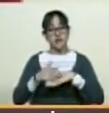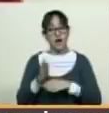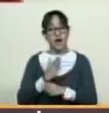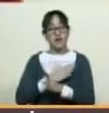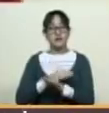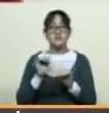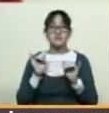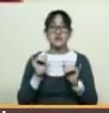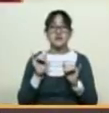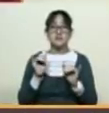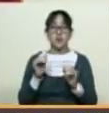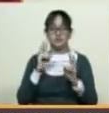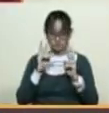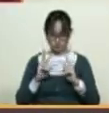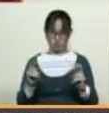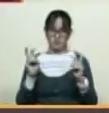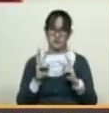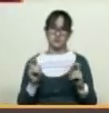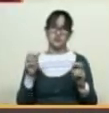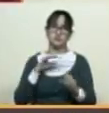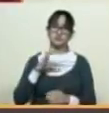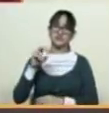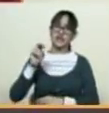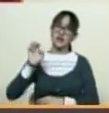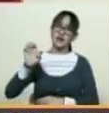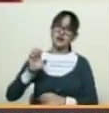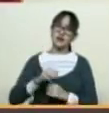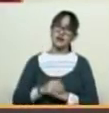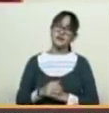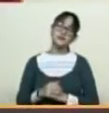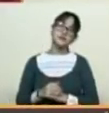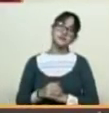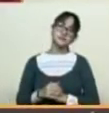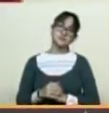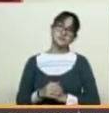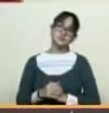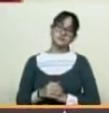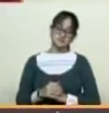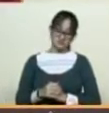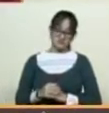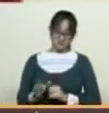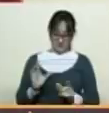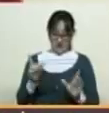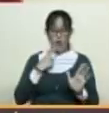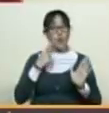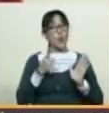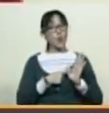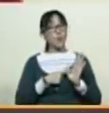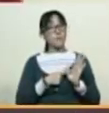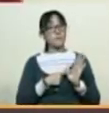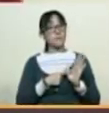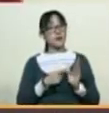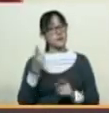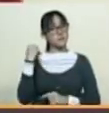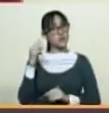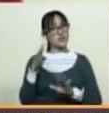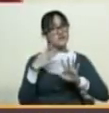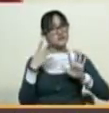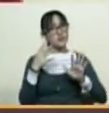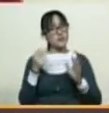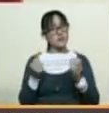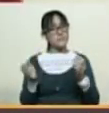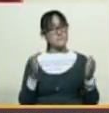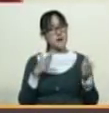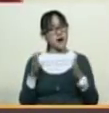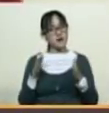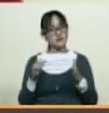a los mismos y la debida supervisión del Poder Electoral. Queremos recordar que esto también ya está cumplido, que el pasado 19 de marzo